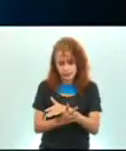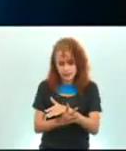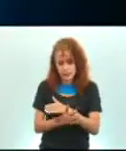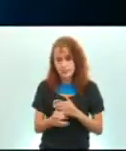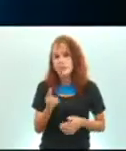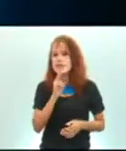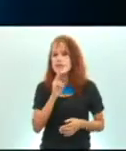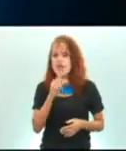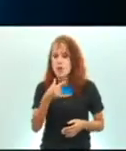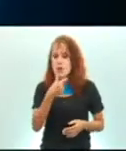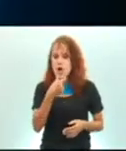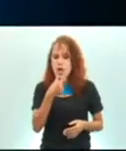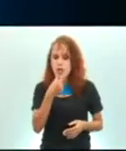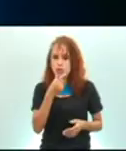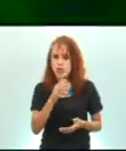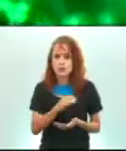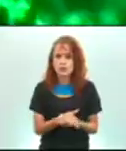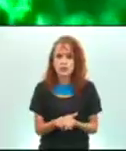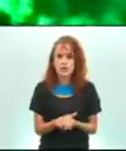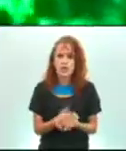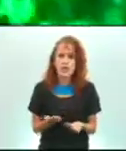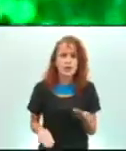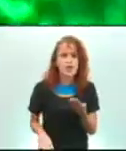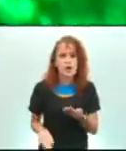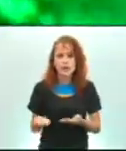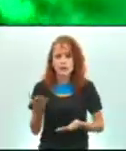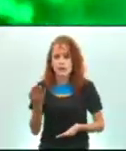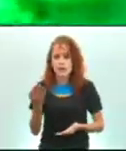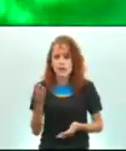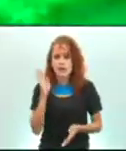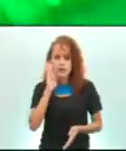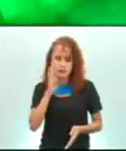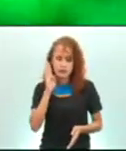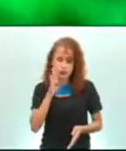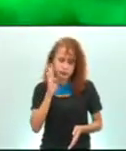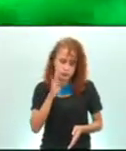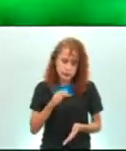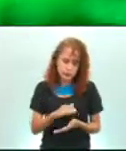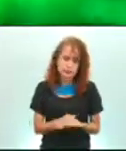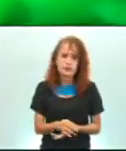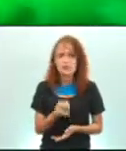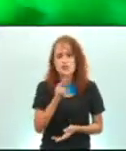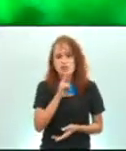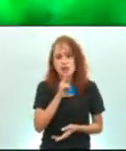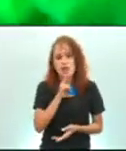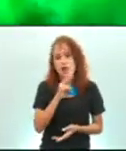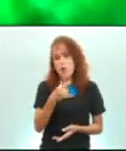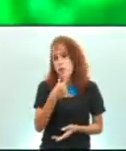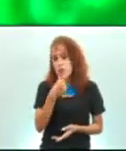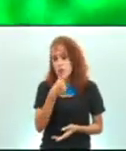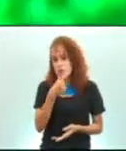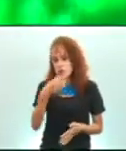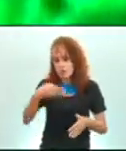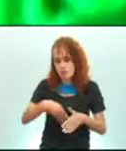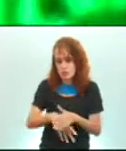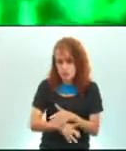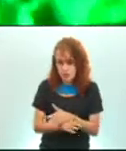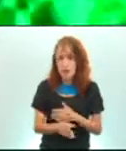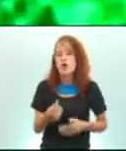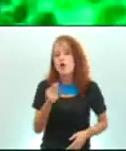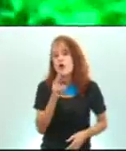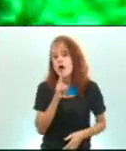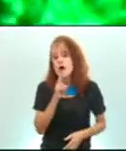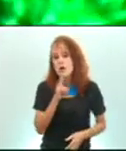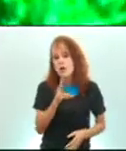intrusión marina en los acuíferos y con ello aumentaría la contaminación del agua subterránea con agua salada en